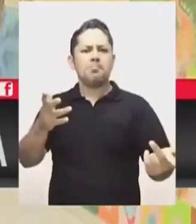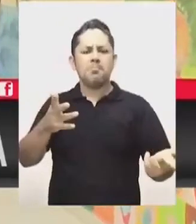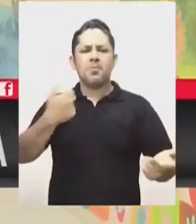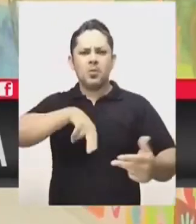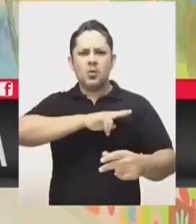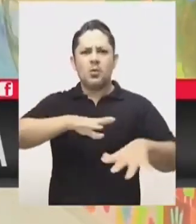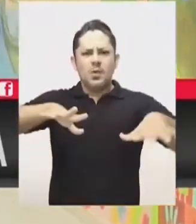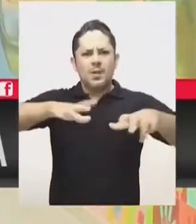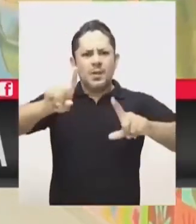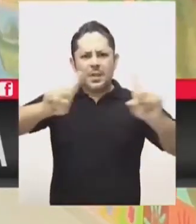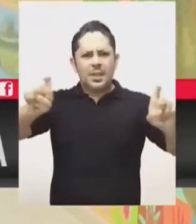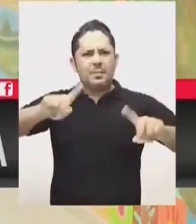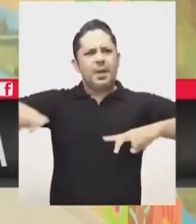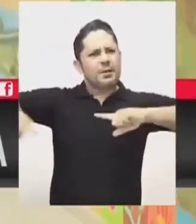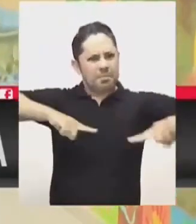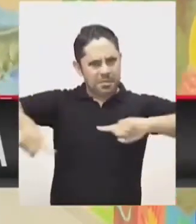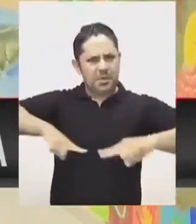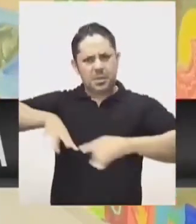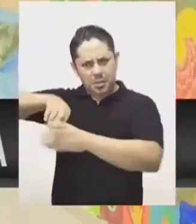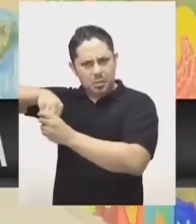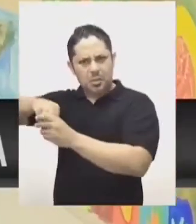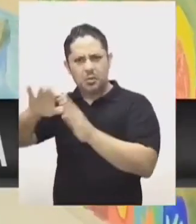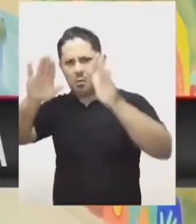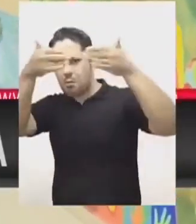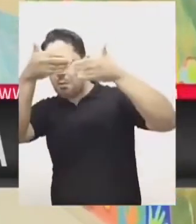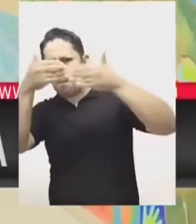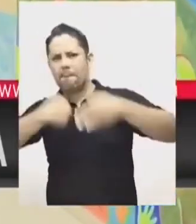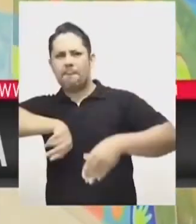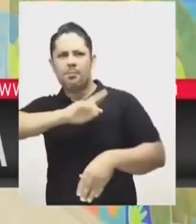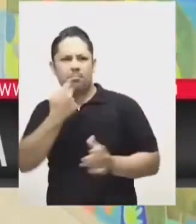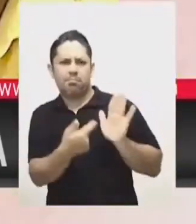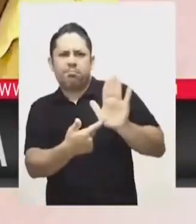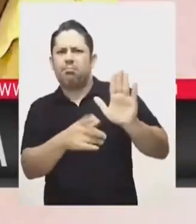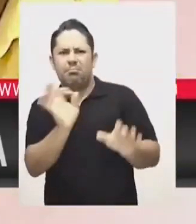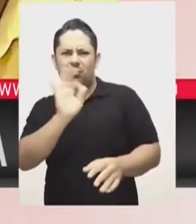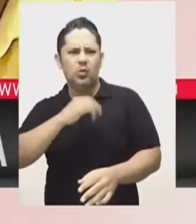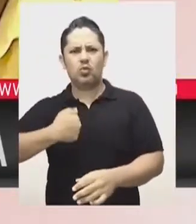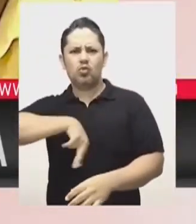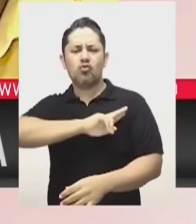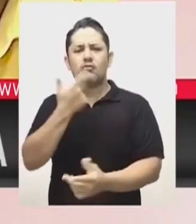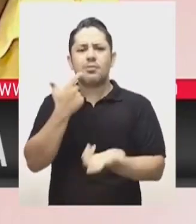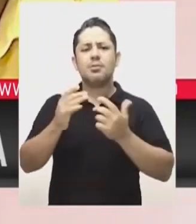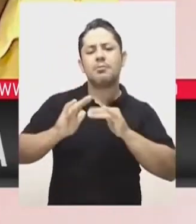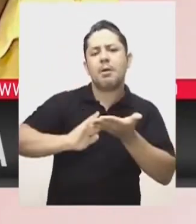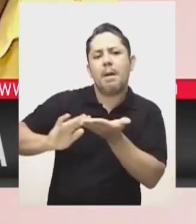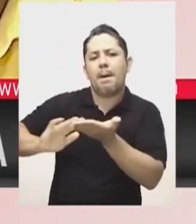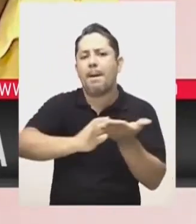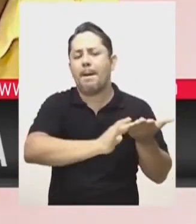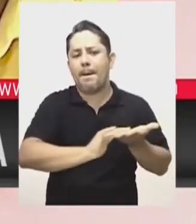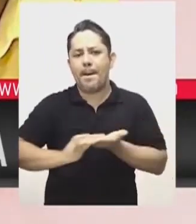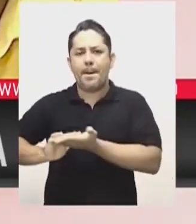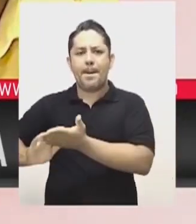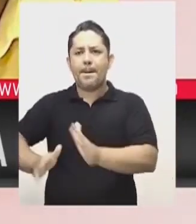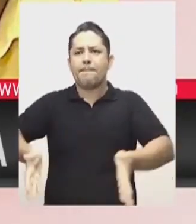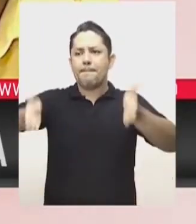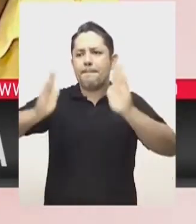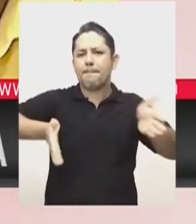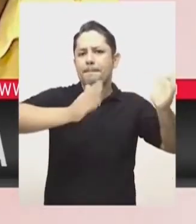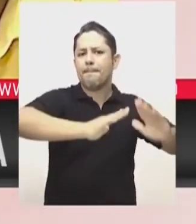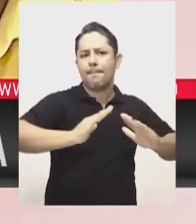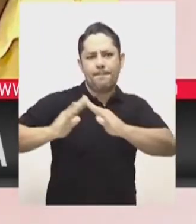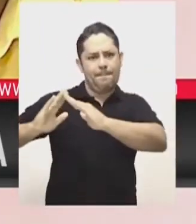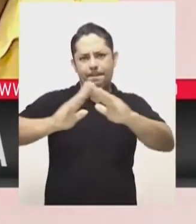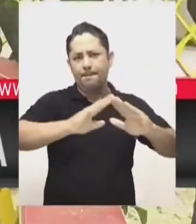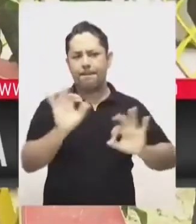netamente administrativos y en campo con el levantamiento de los inventarios y la revisión de la infraestructura física de cada uno de estos